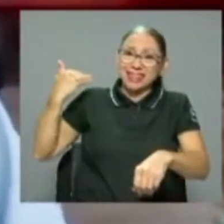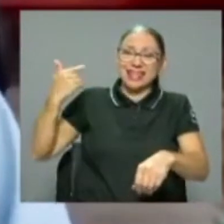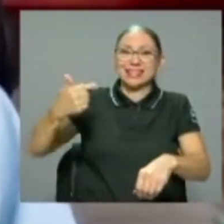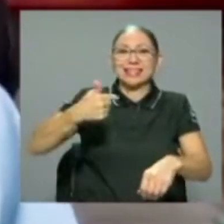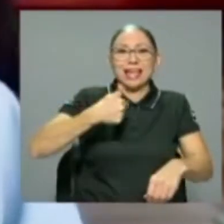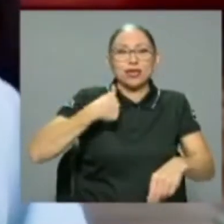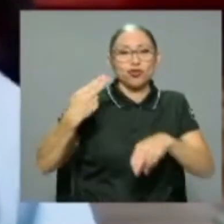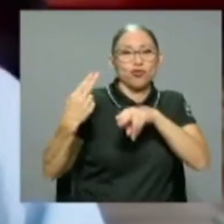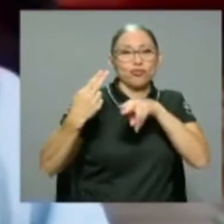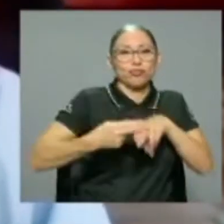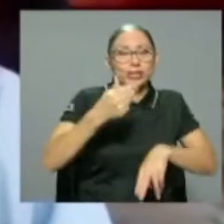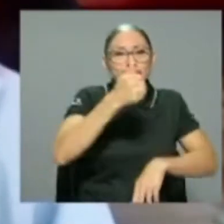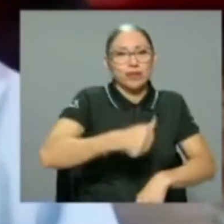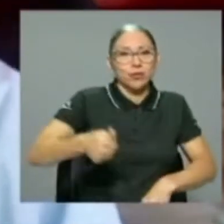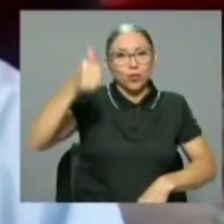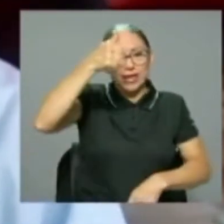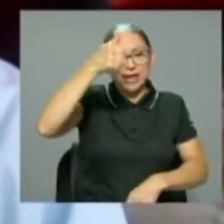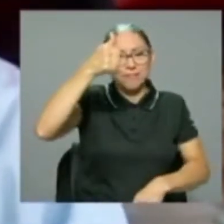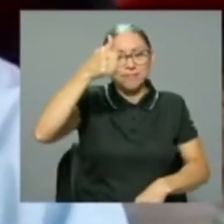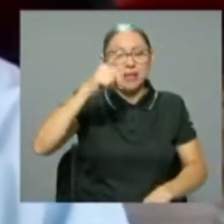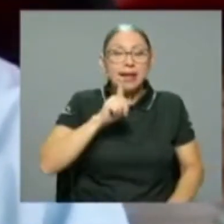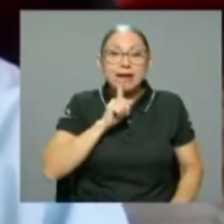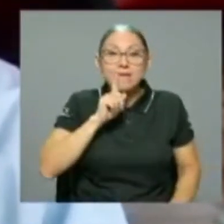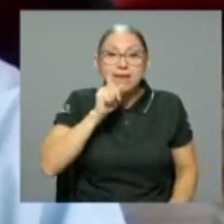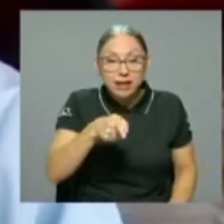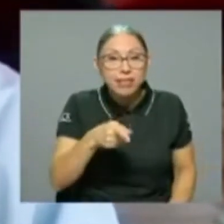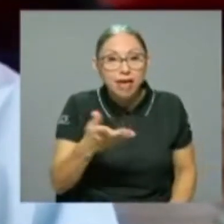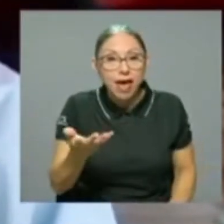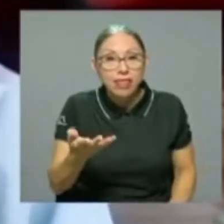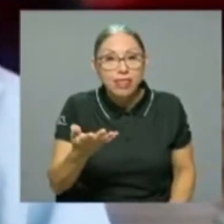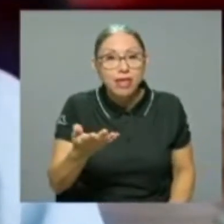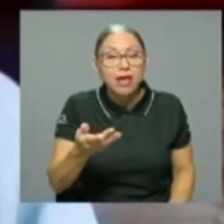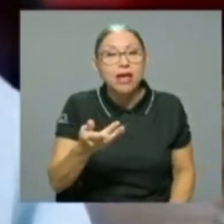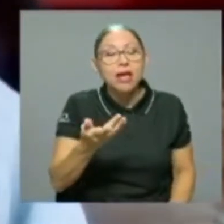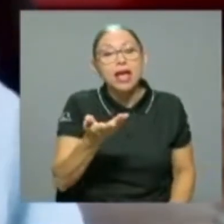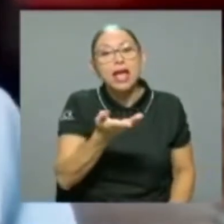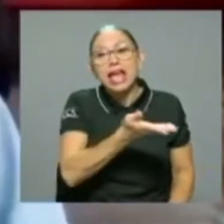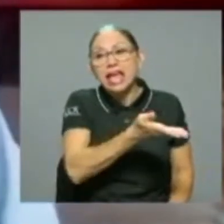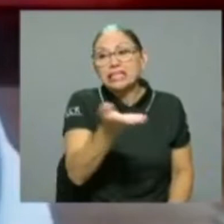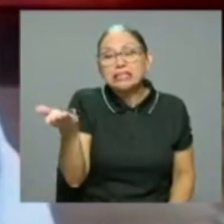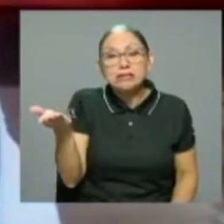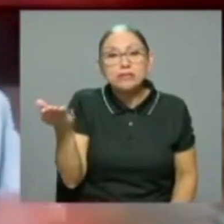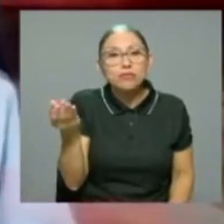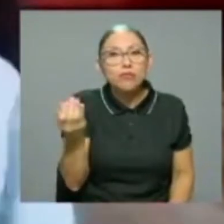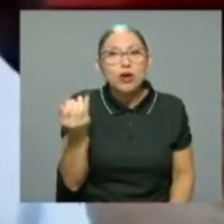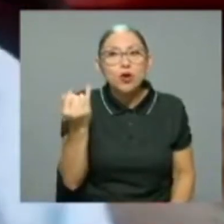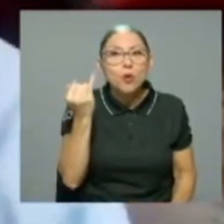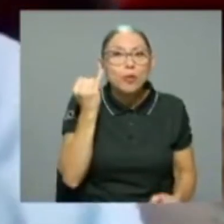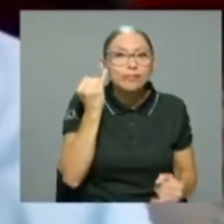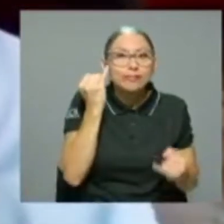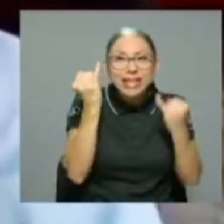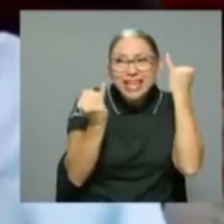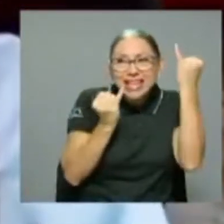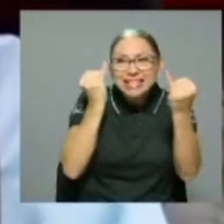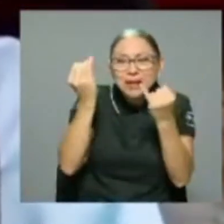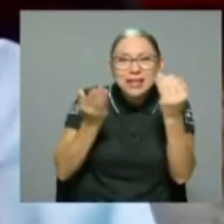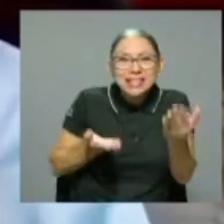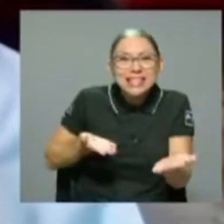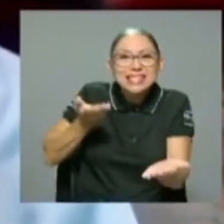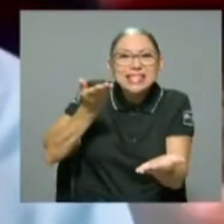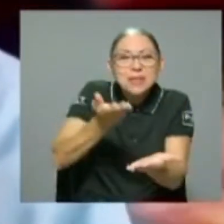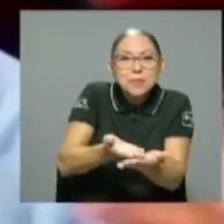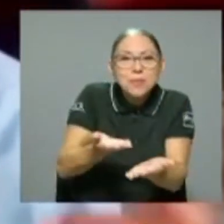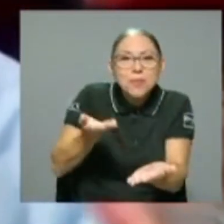en realidad fueron iniciativas digamos estimuladas por don Claudio Gutiérrez las